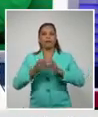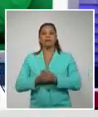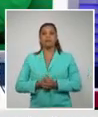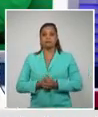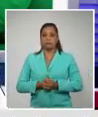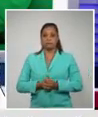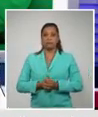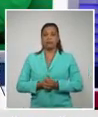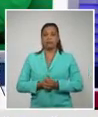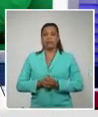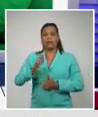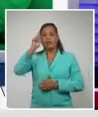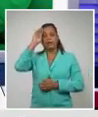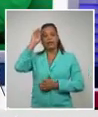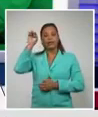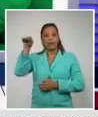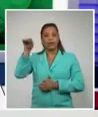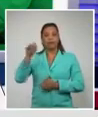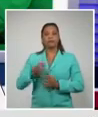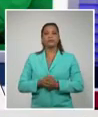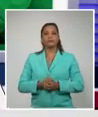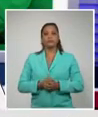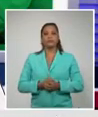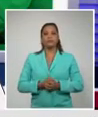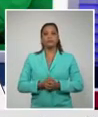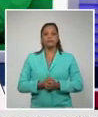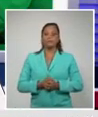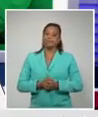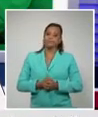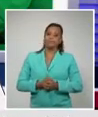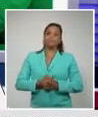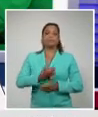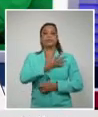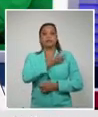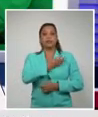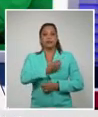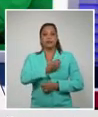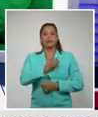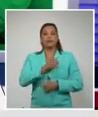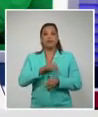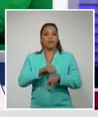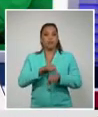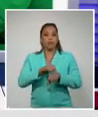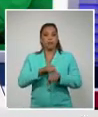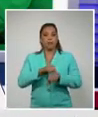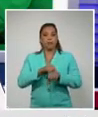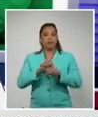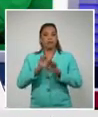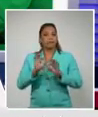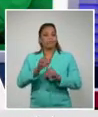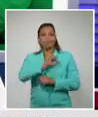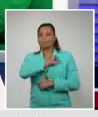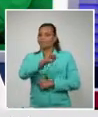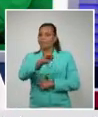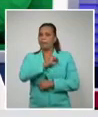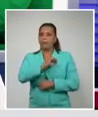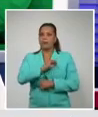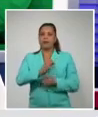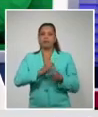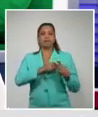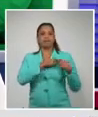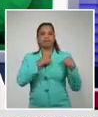durante su ingreso y lamentablemente en un momento determinado hizo una parada